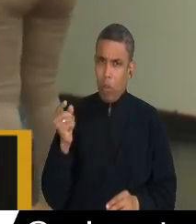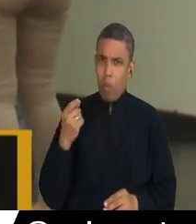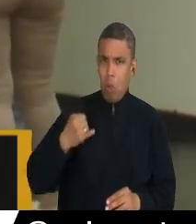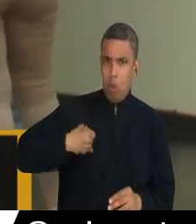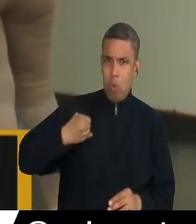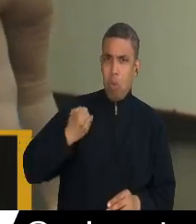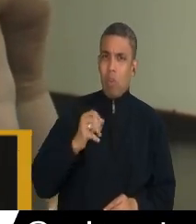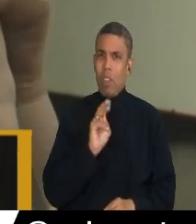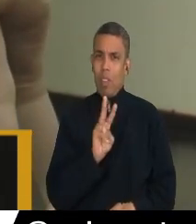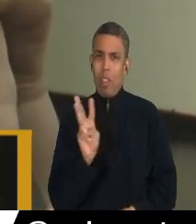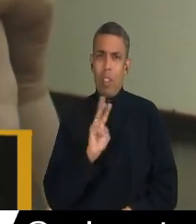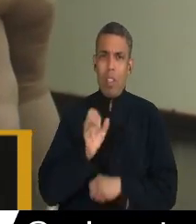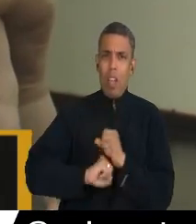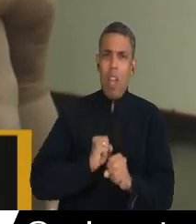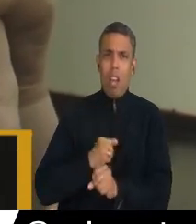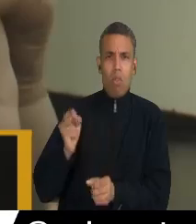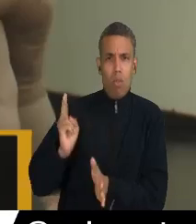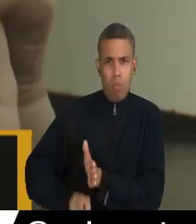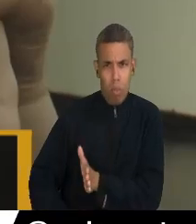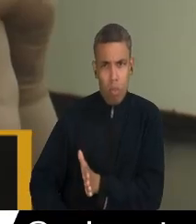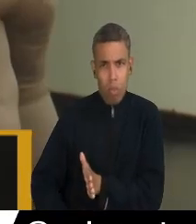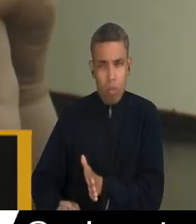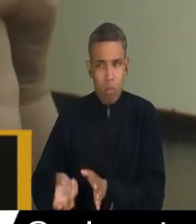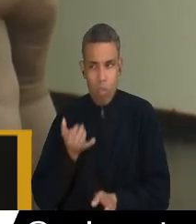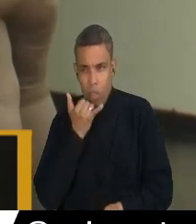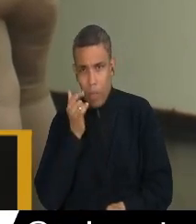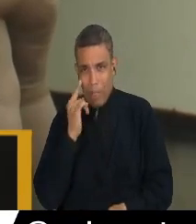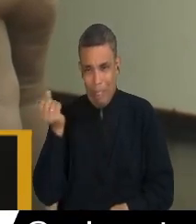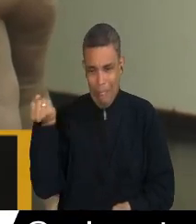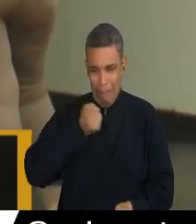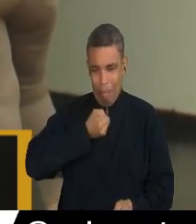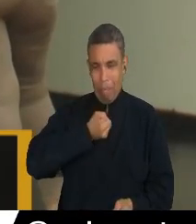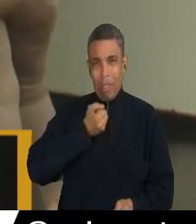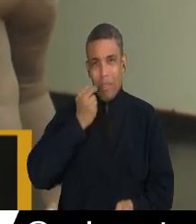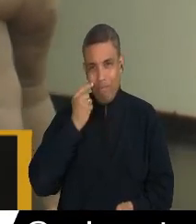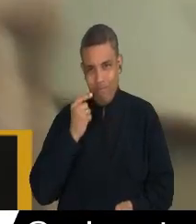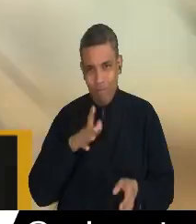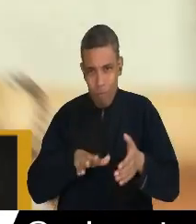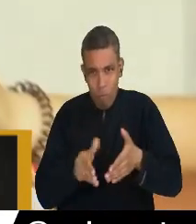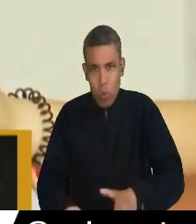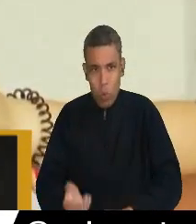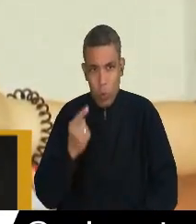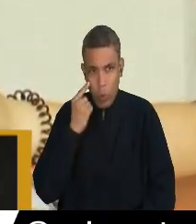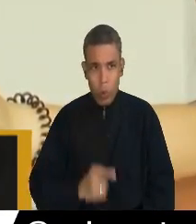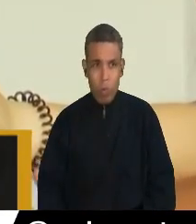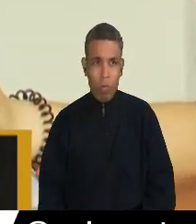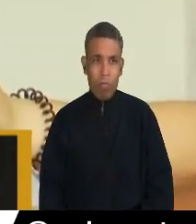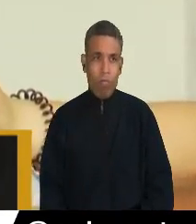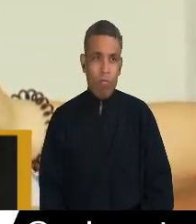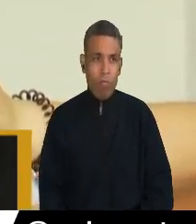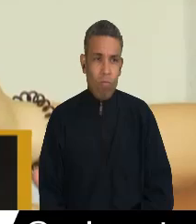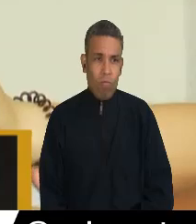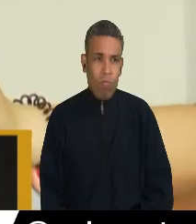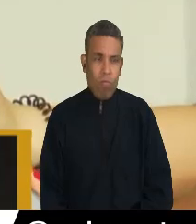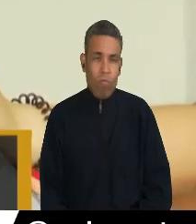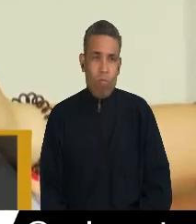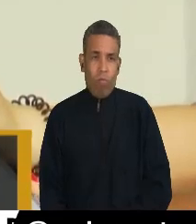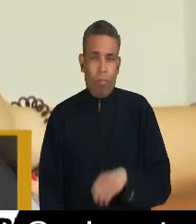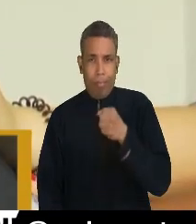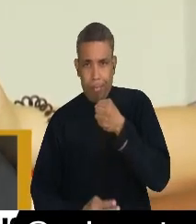de 33 años perdió la vida en las últimas horas luego de recibir una herida con arma blanca a la altura de su pecho. Sobre las 3:30 de la mañana